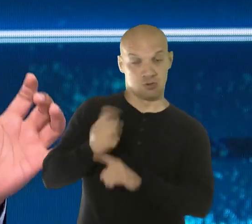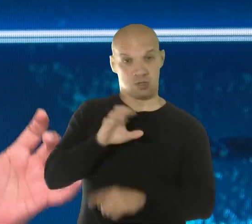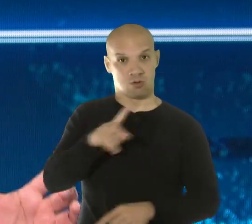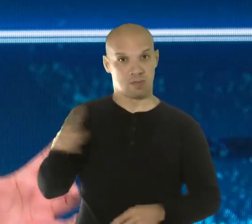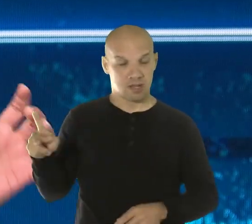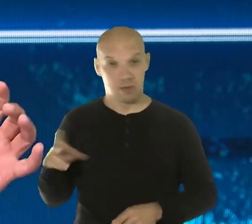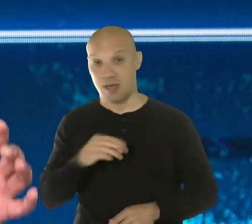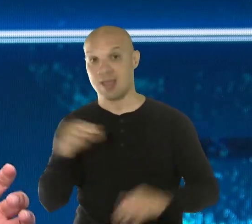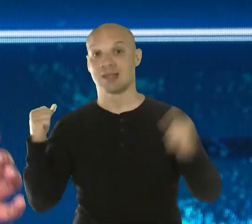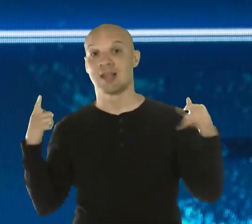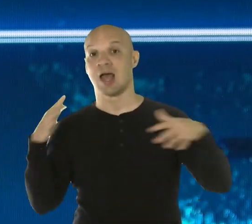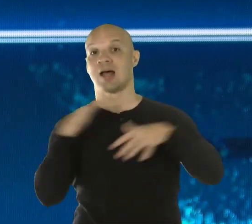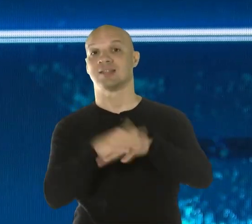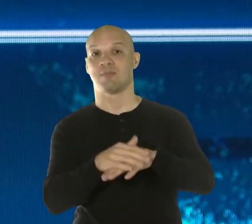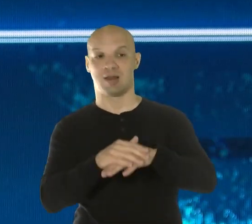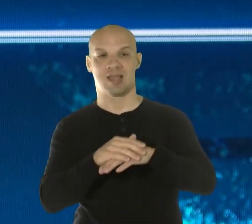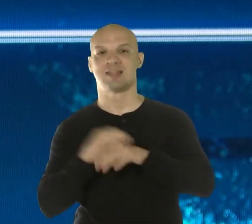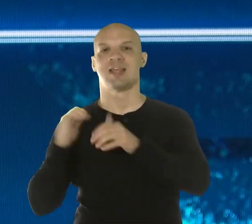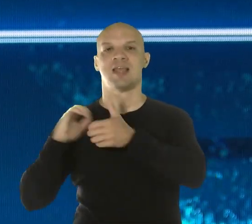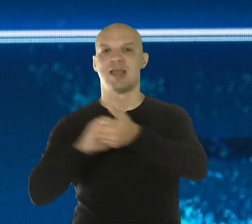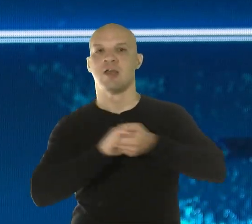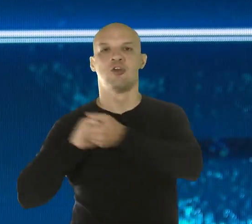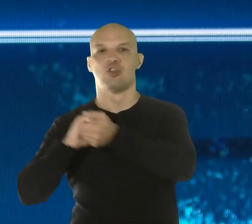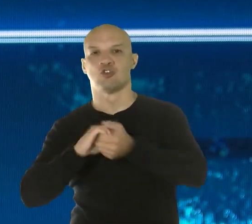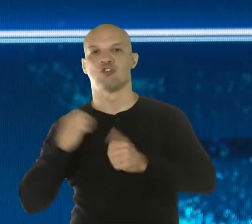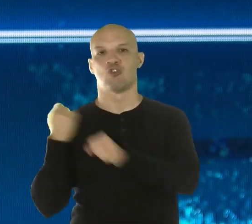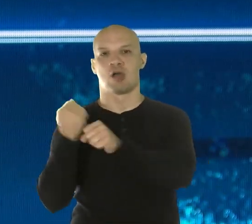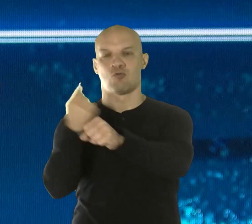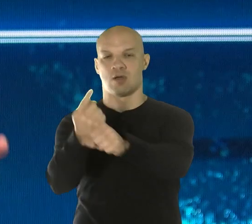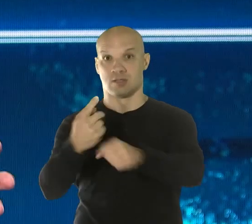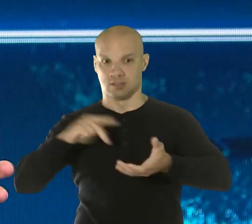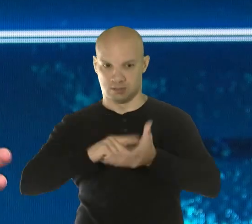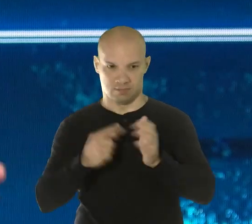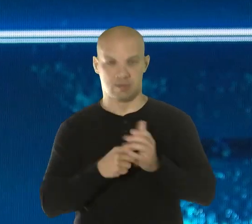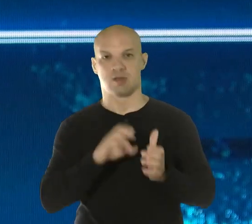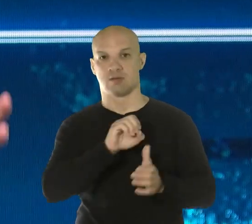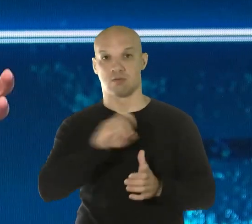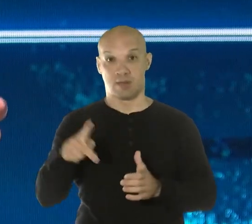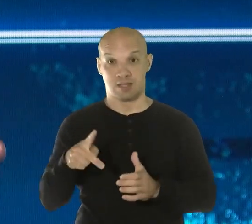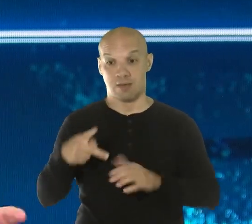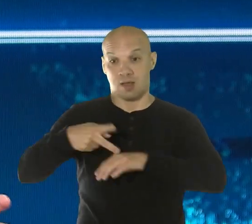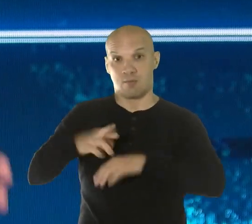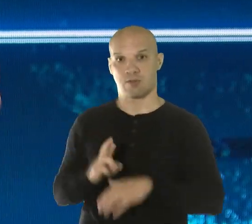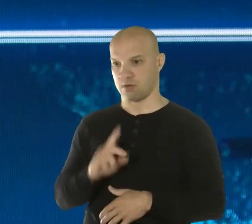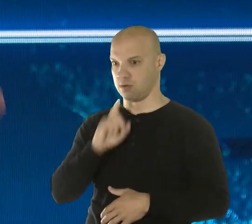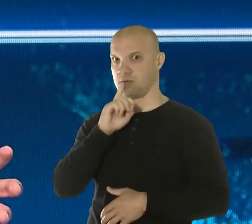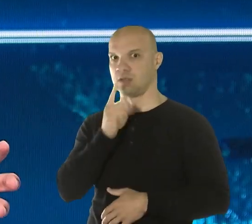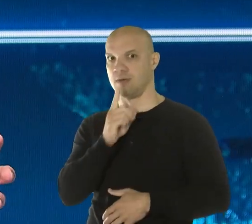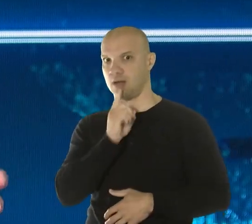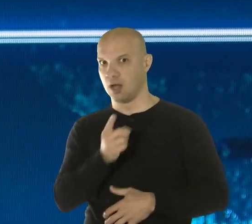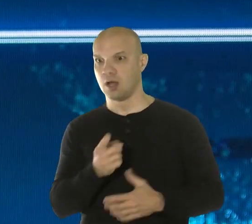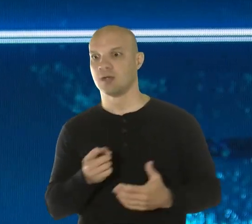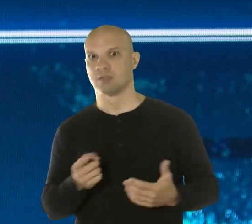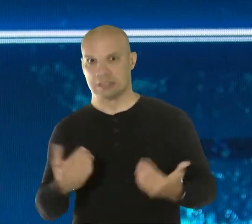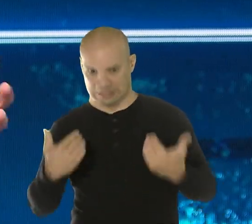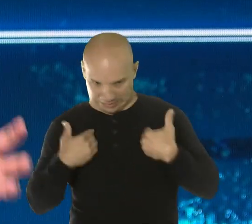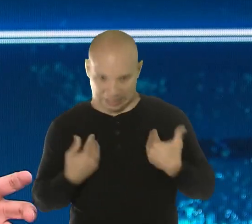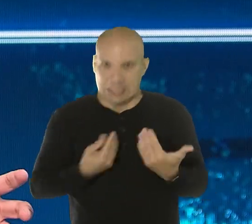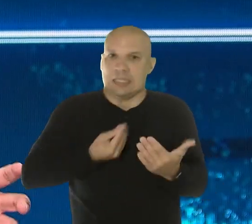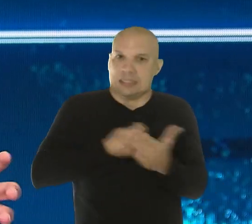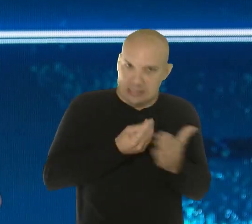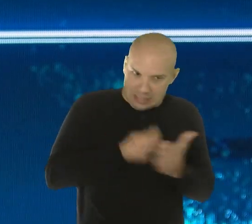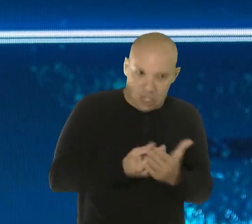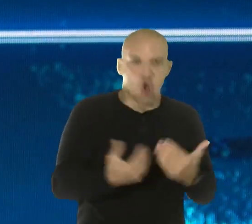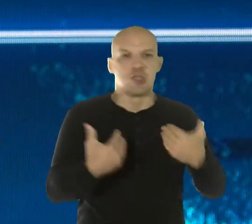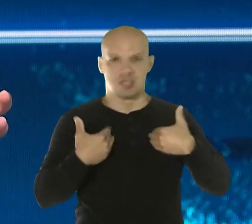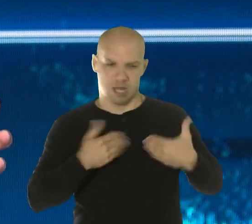las asambleas de socios anuales. Por lo tanto, las cooperativas en Puerto Rico están bien, tienen mucha liquidez, tienen buen